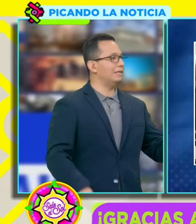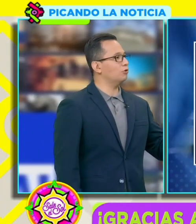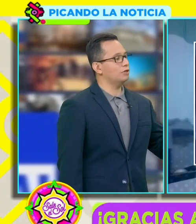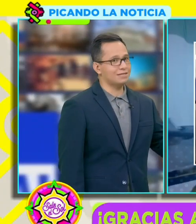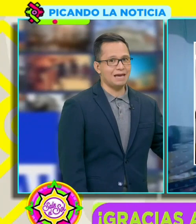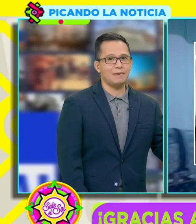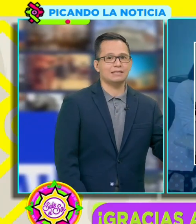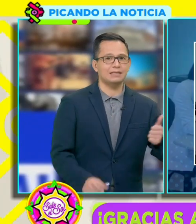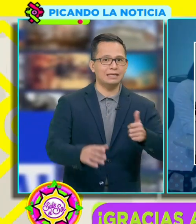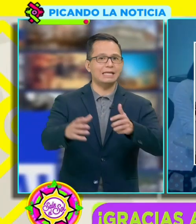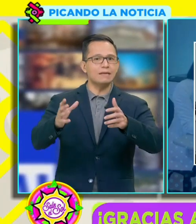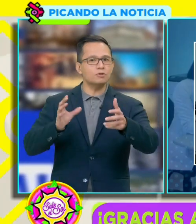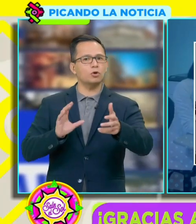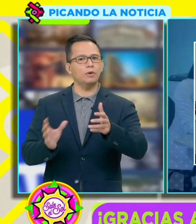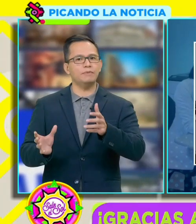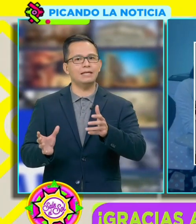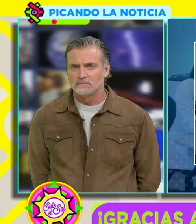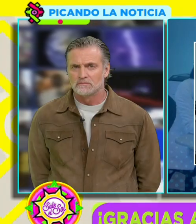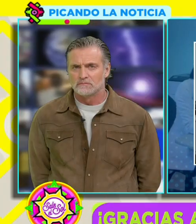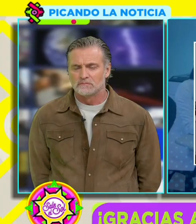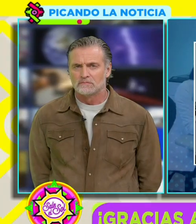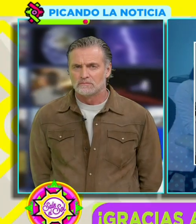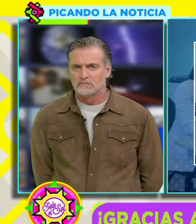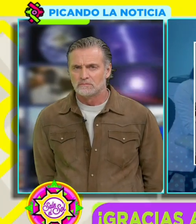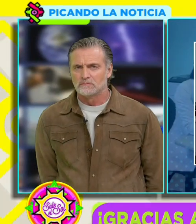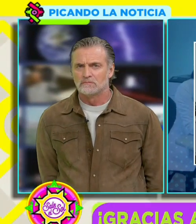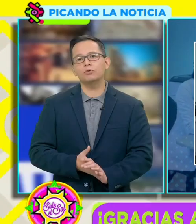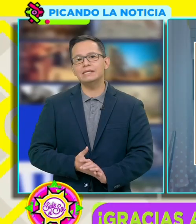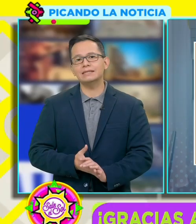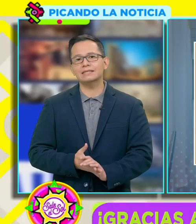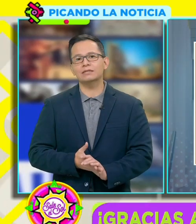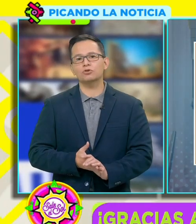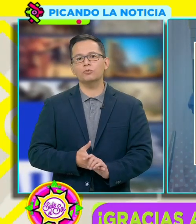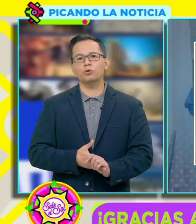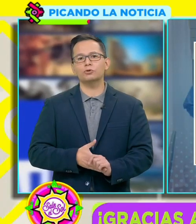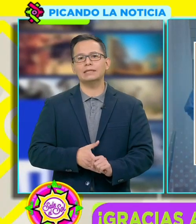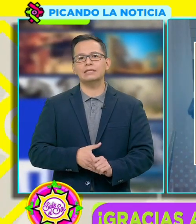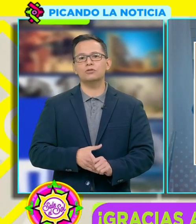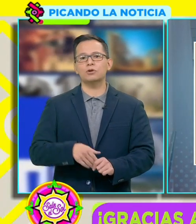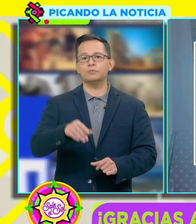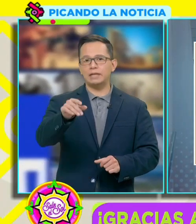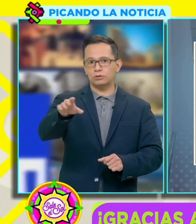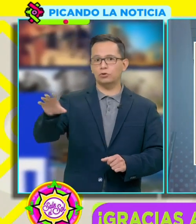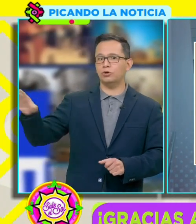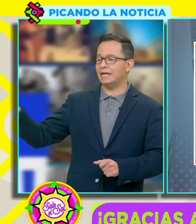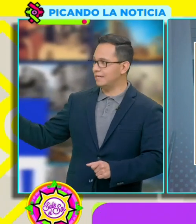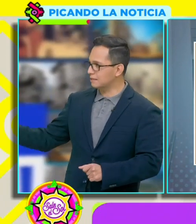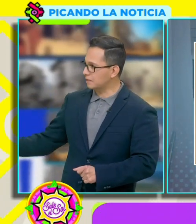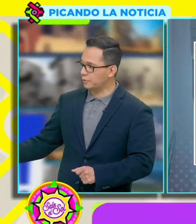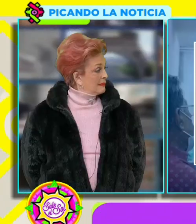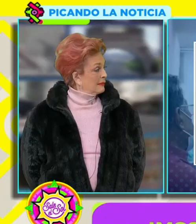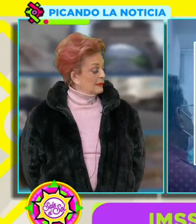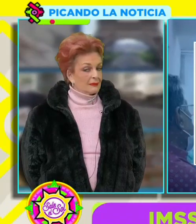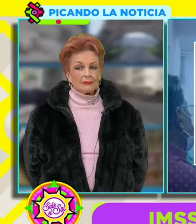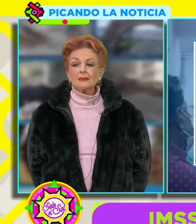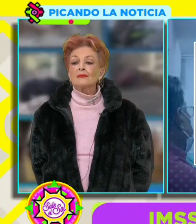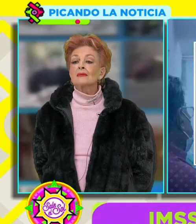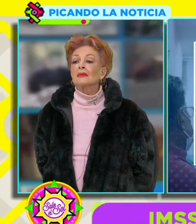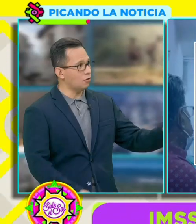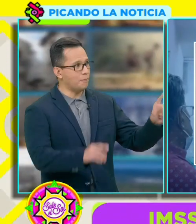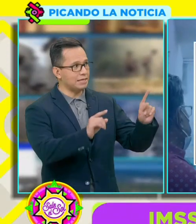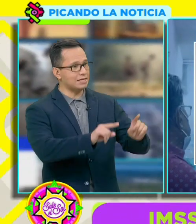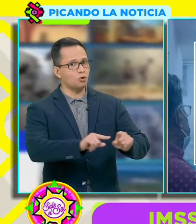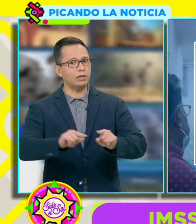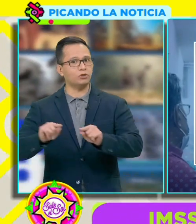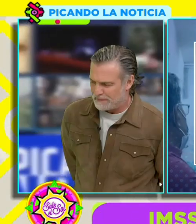50 mil de los esquemas que tiene el IMSS como el bienestar. Más de 4.700 módulos de atención respiratorio en estas épocas de COVID que, Juan, han